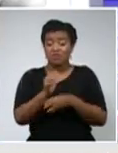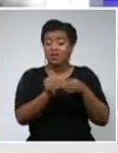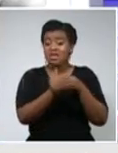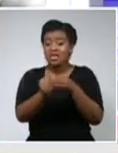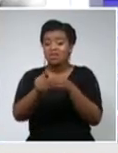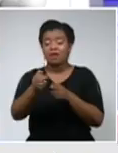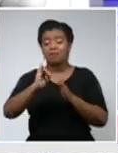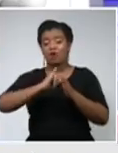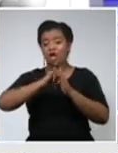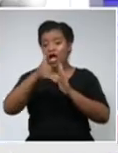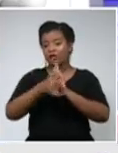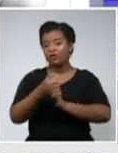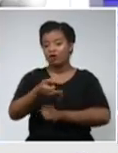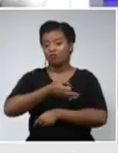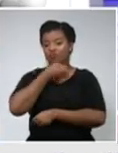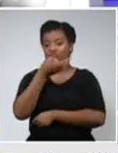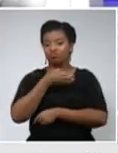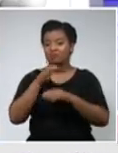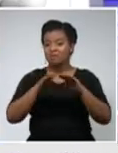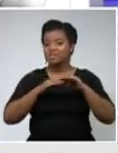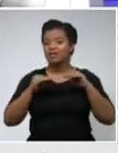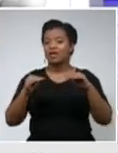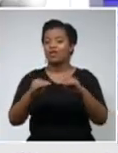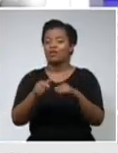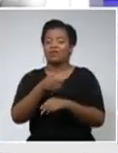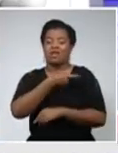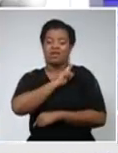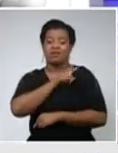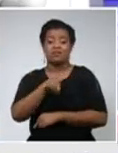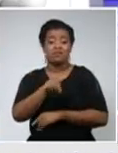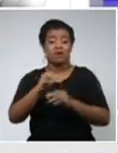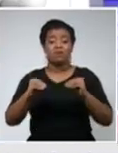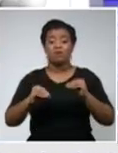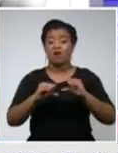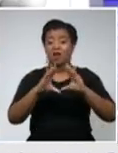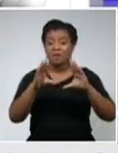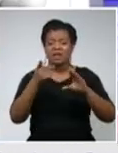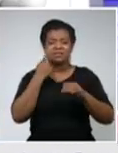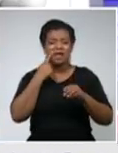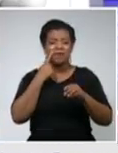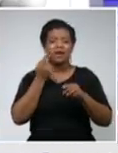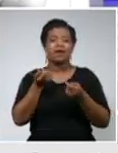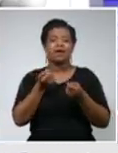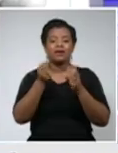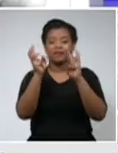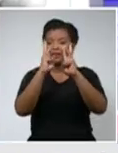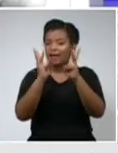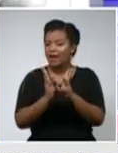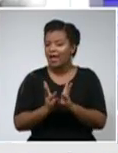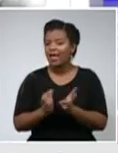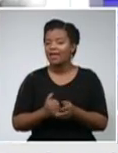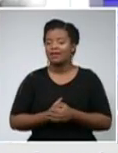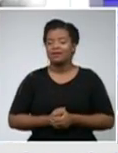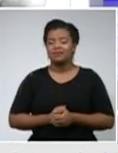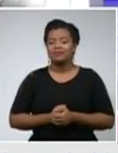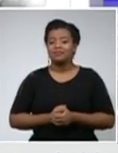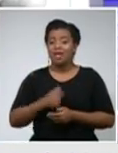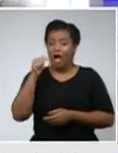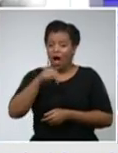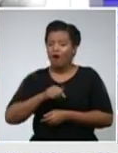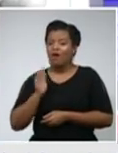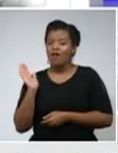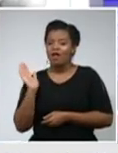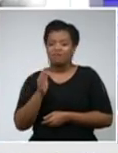espacio televisivo de la Mesa Redonda, y en horas de la mañana se ha movido mucho en las redes, y por eso lo traemos a propósito de